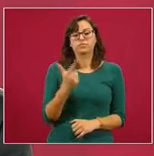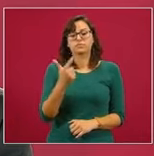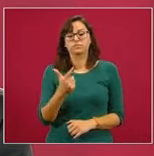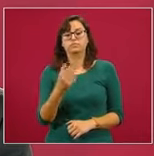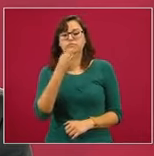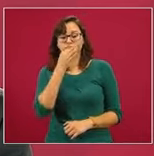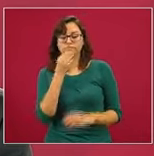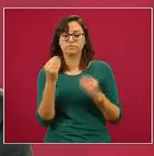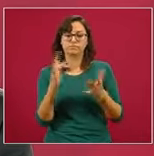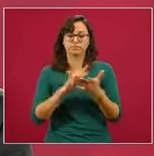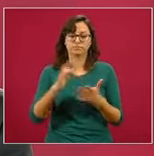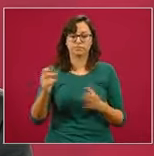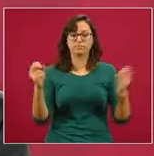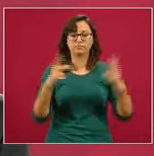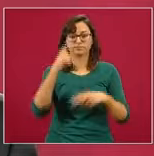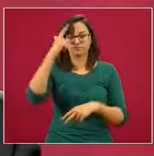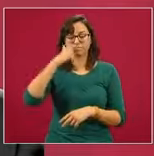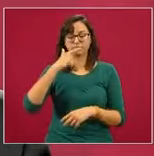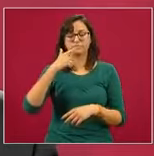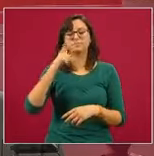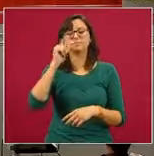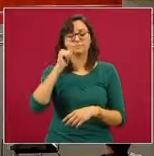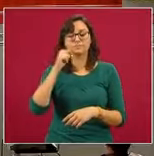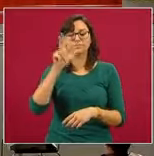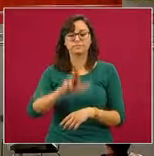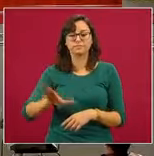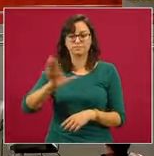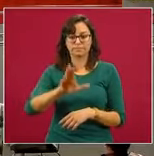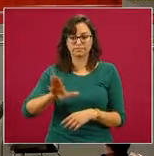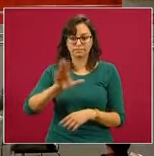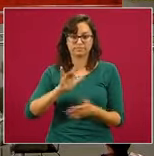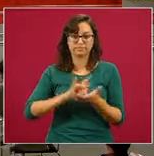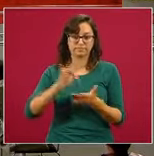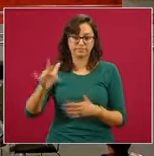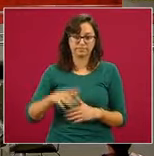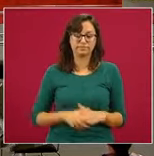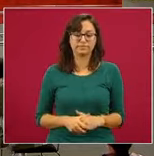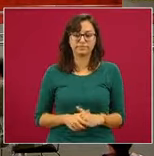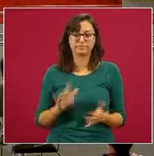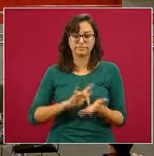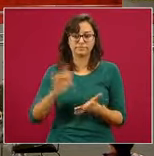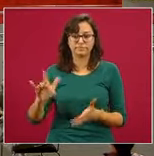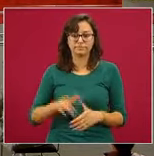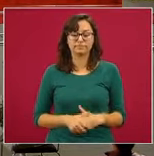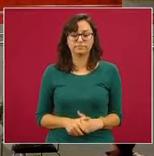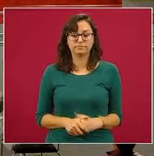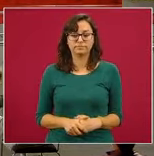por sus preguntas. Nos vemos mañana miércoles. Gracias. Gracias, doctor Ramírez. Gracias.